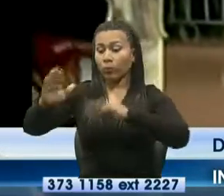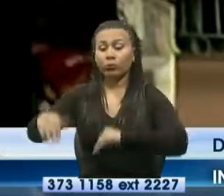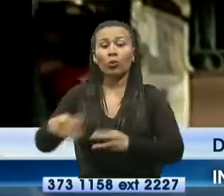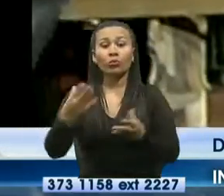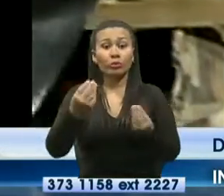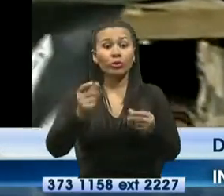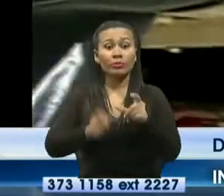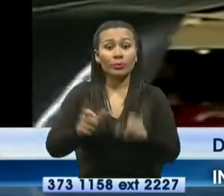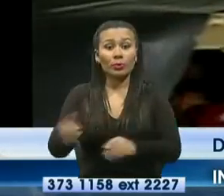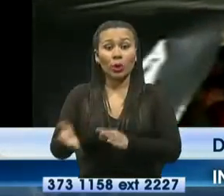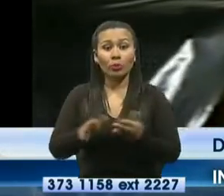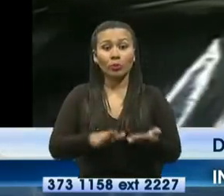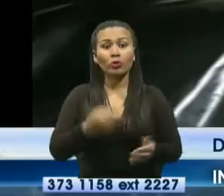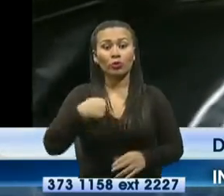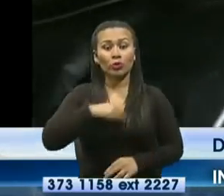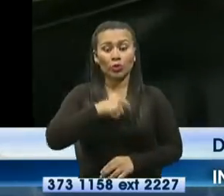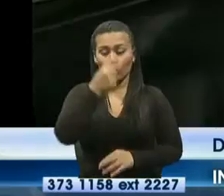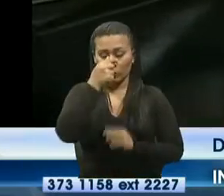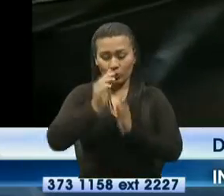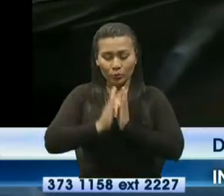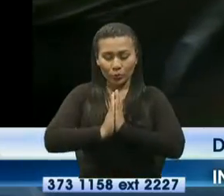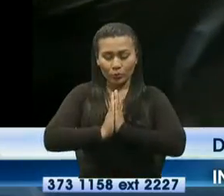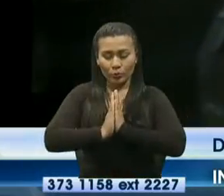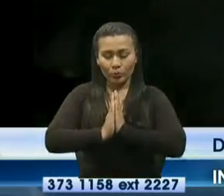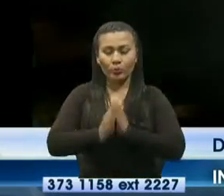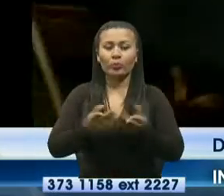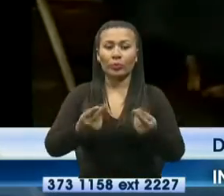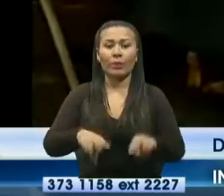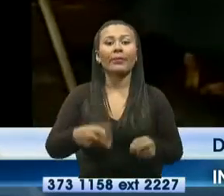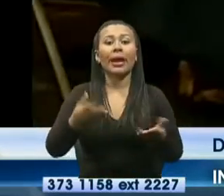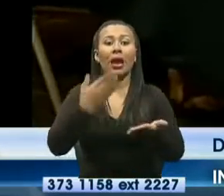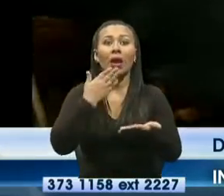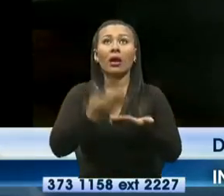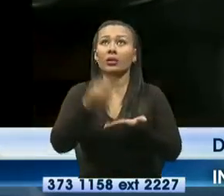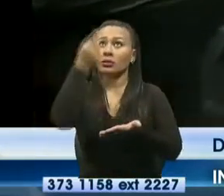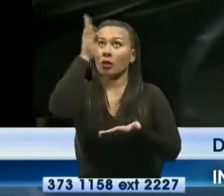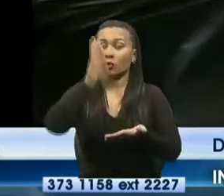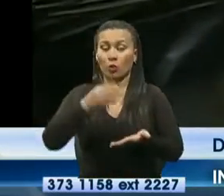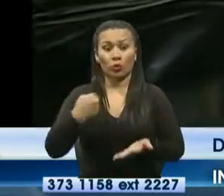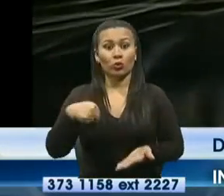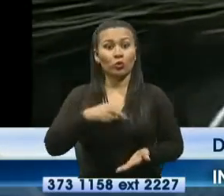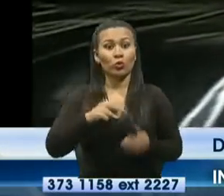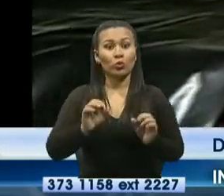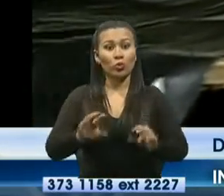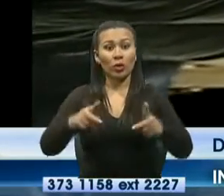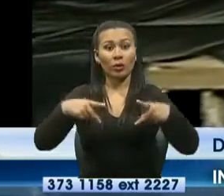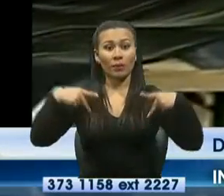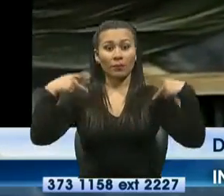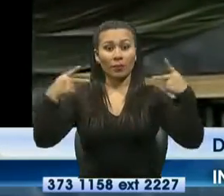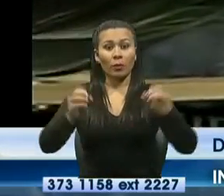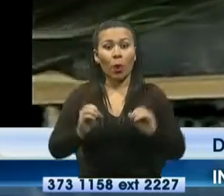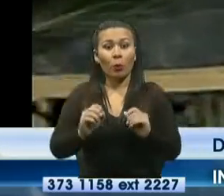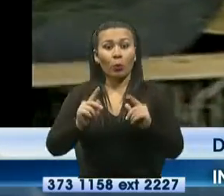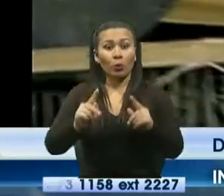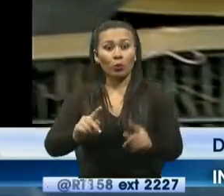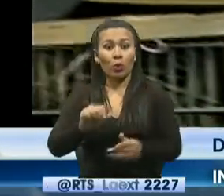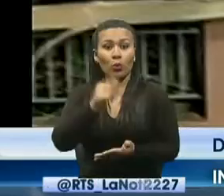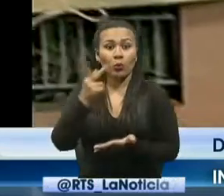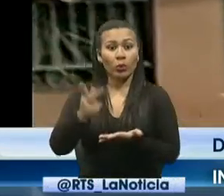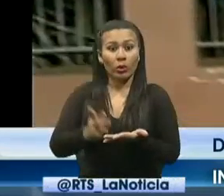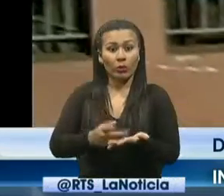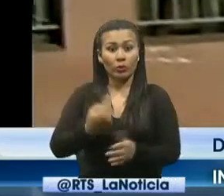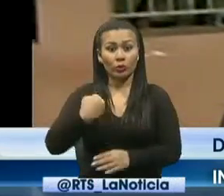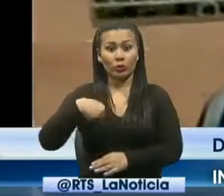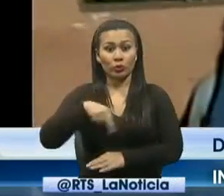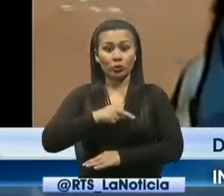un momento a otro y pedimos por todos nosotros darle gracias al Señor por permitirnos darle otra oportunidad de estar